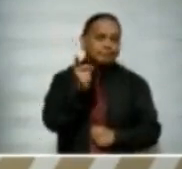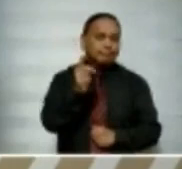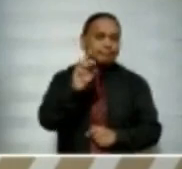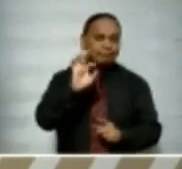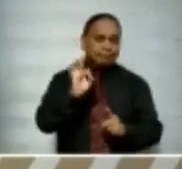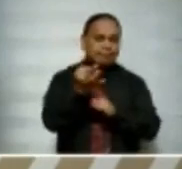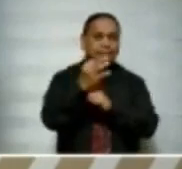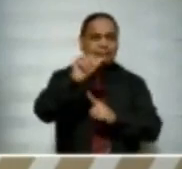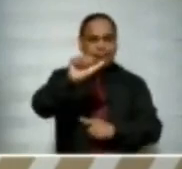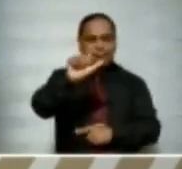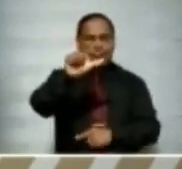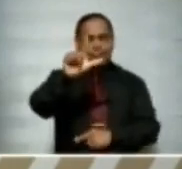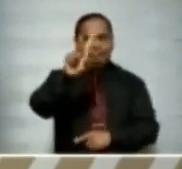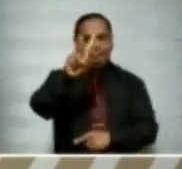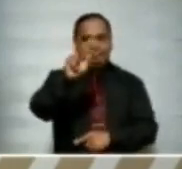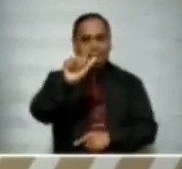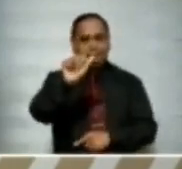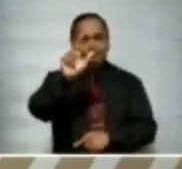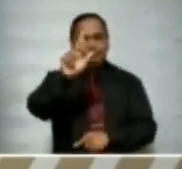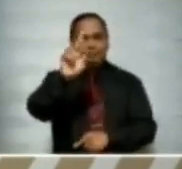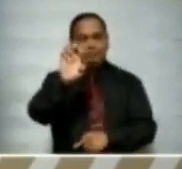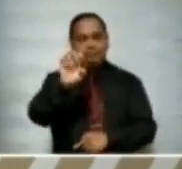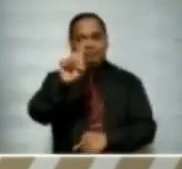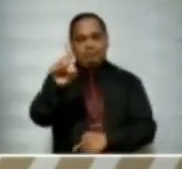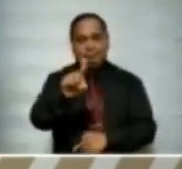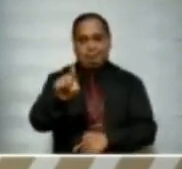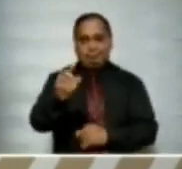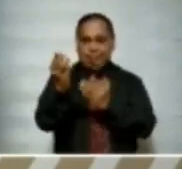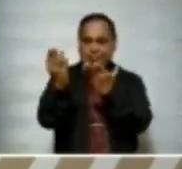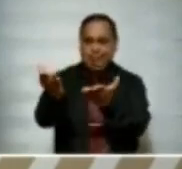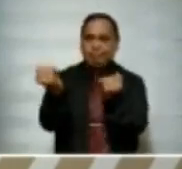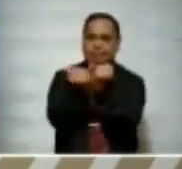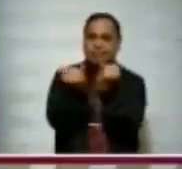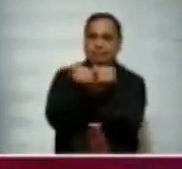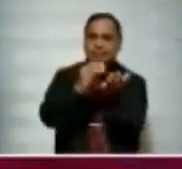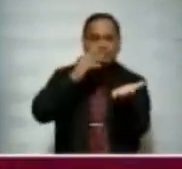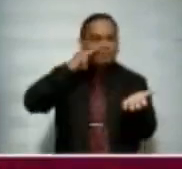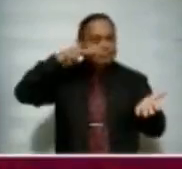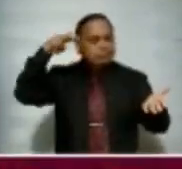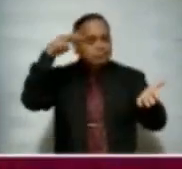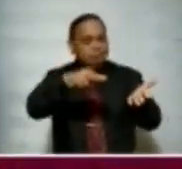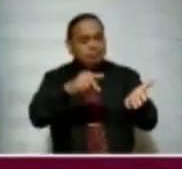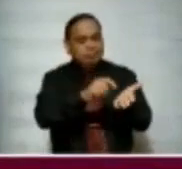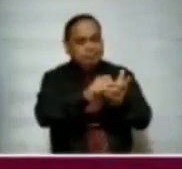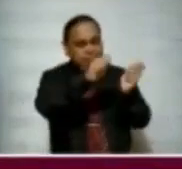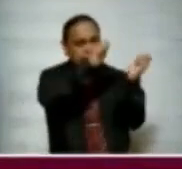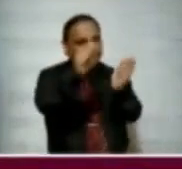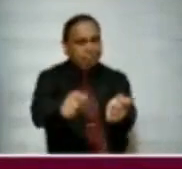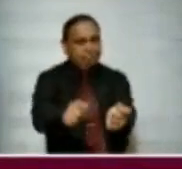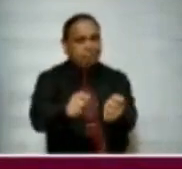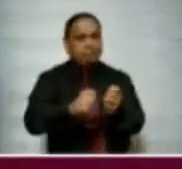federal Álvarez, y está ahí si se ve, ahí se ve que se le entrega